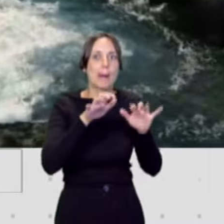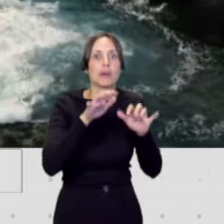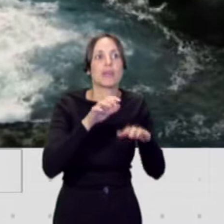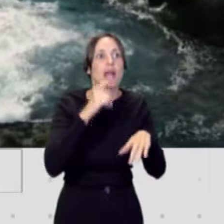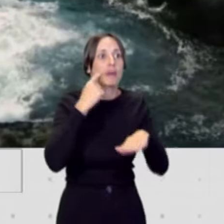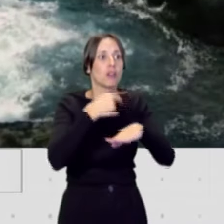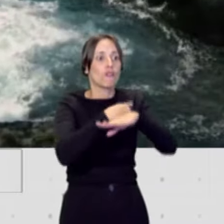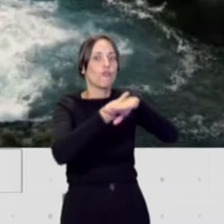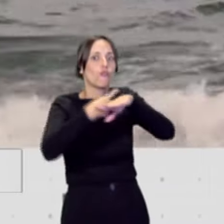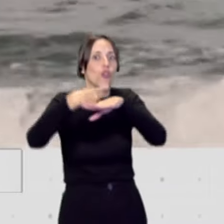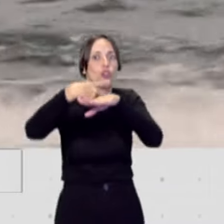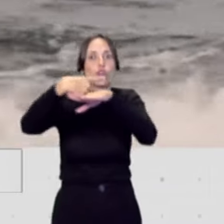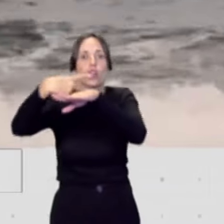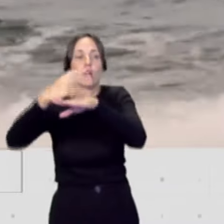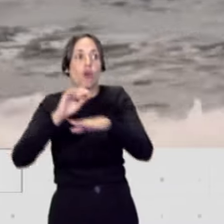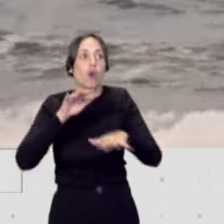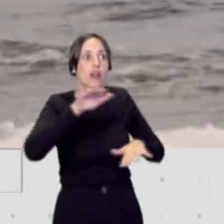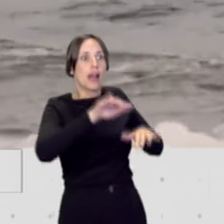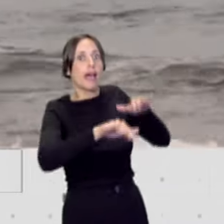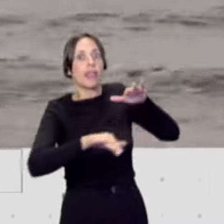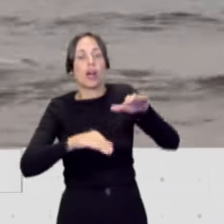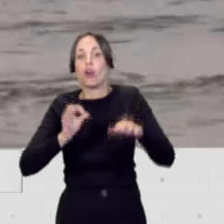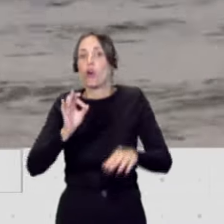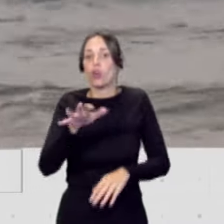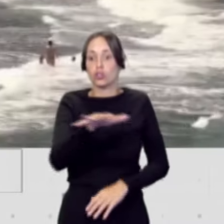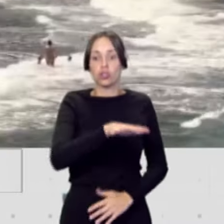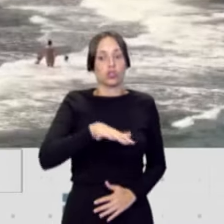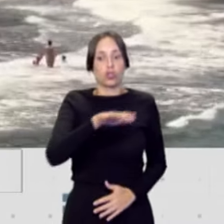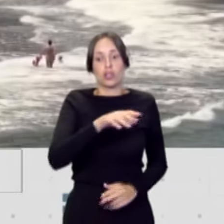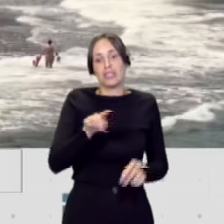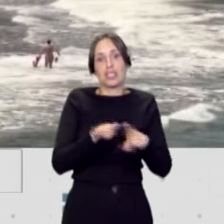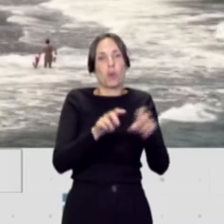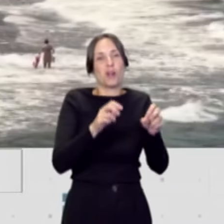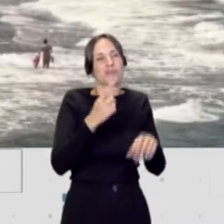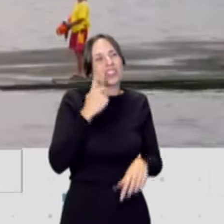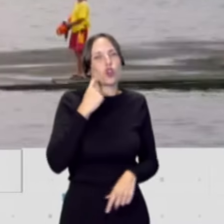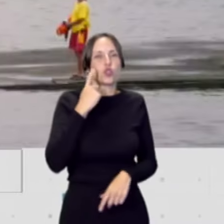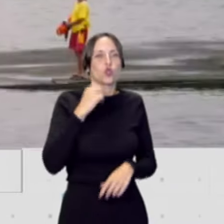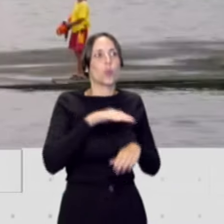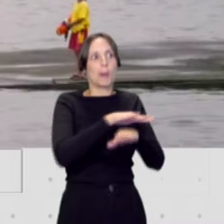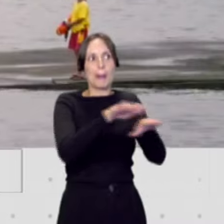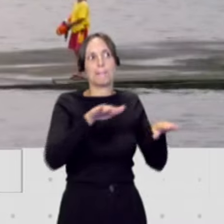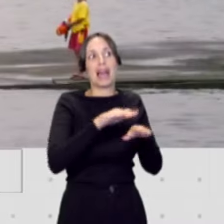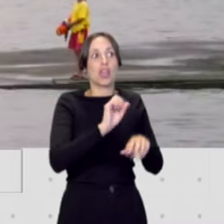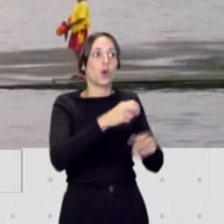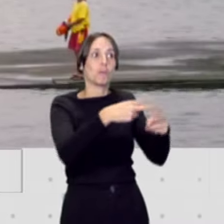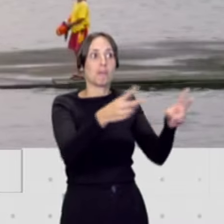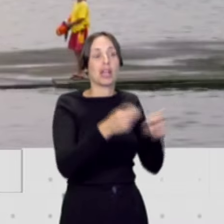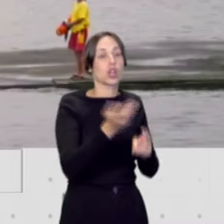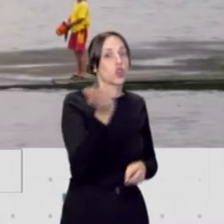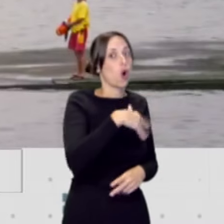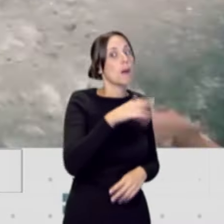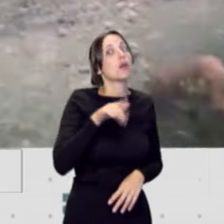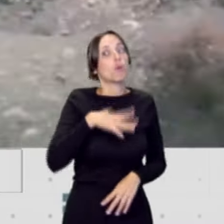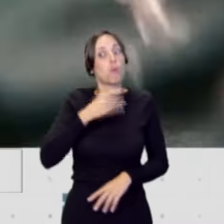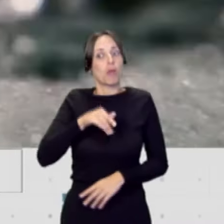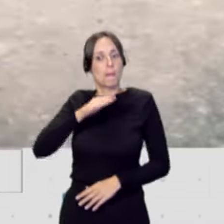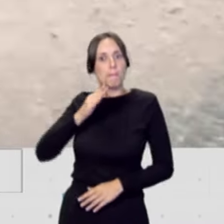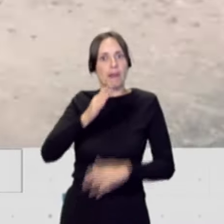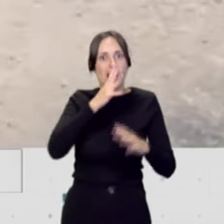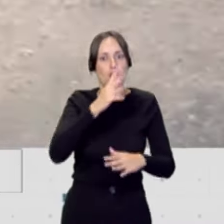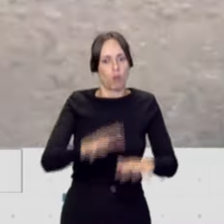en espacios que no son acuáticos, que son urbanos, pero que se pueden ver inundados por el agua. Y ahí es una gran cuenta pendiente ahora mismo en el mundo.